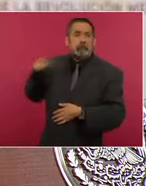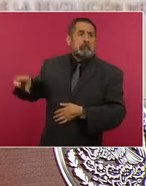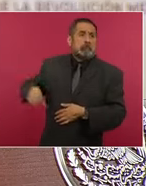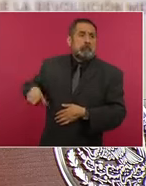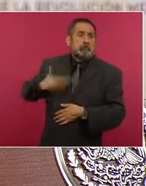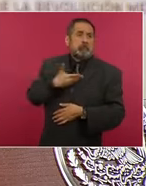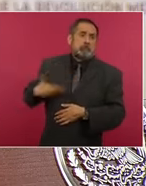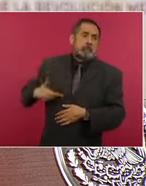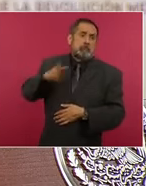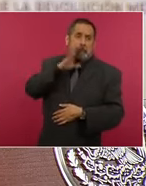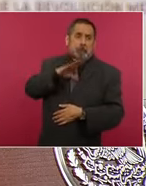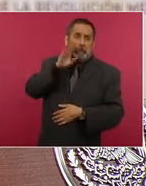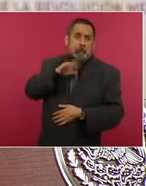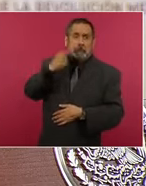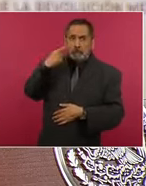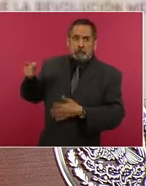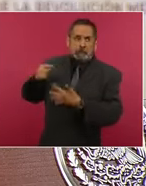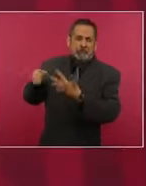gobierno